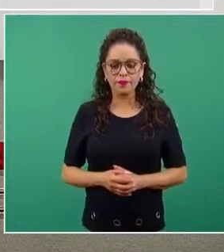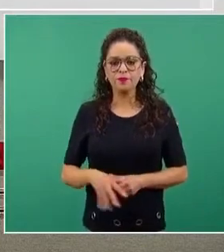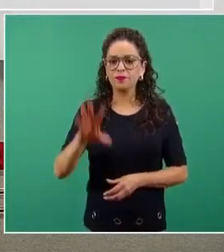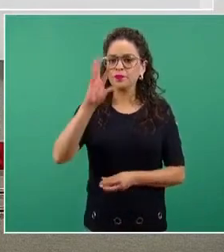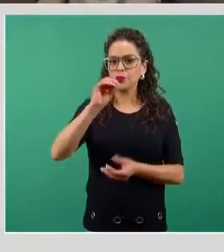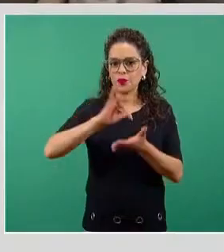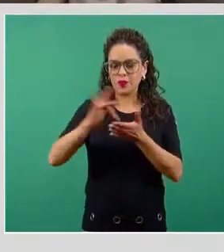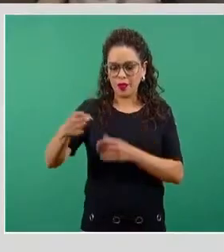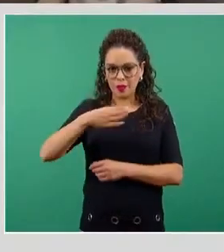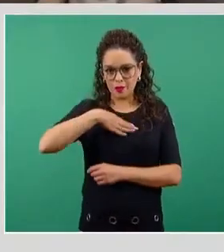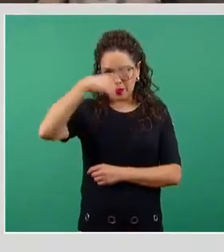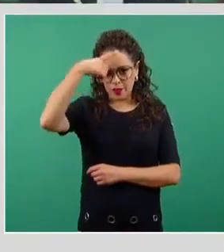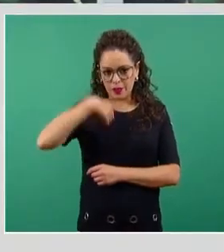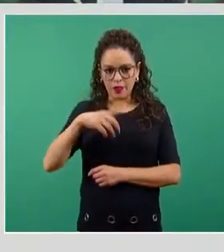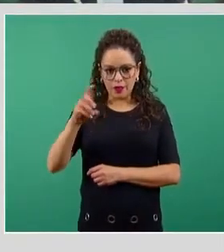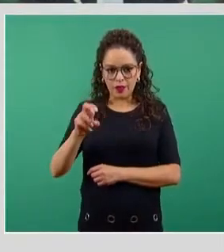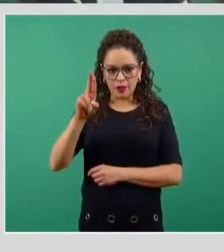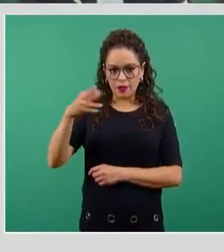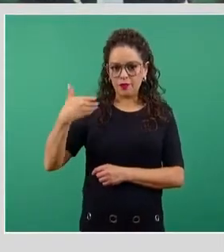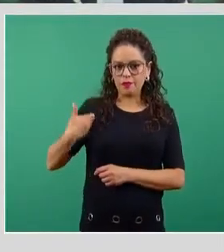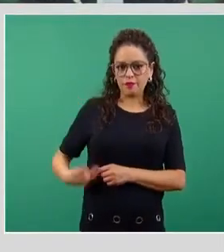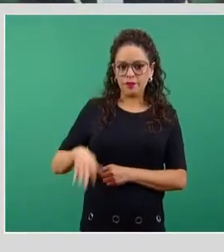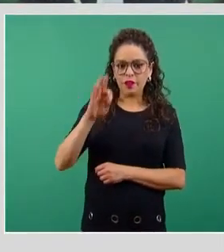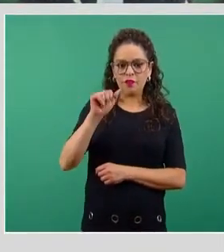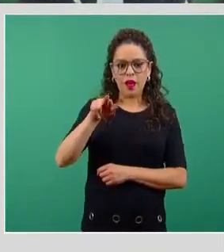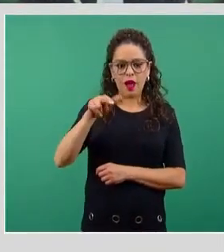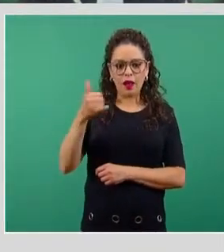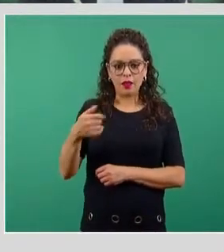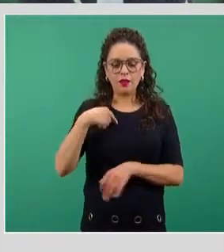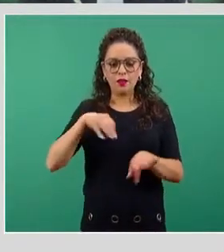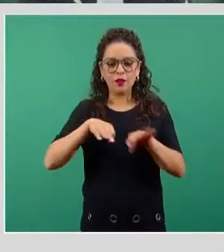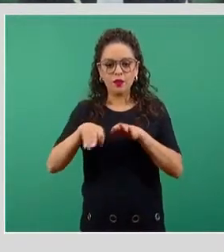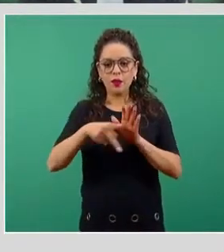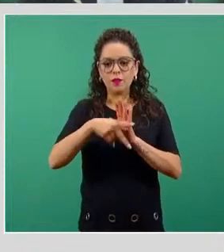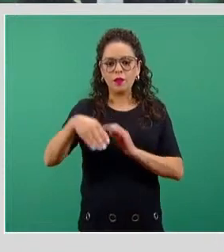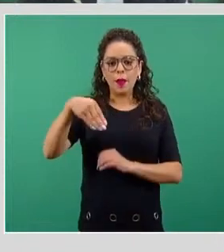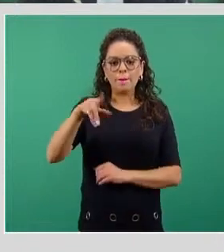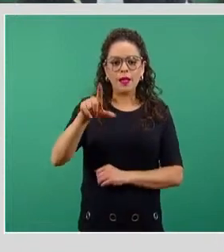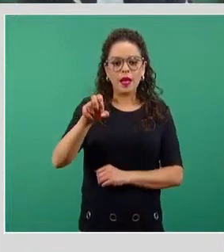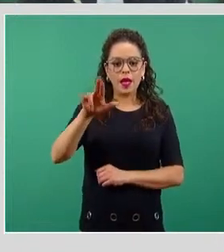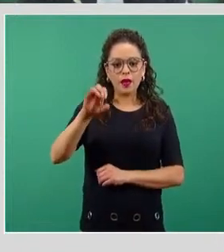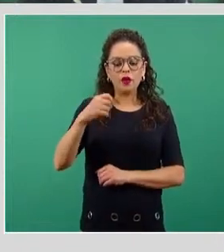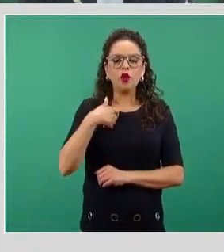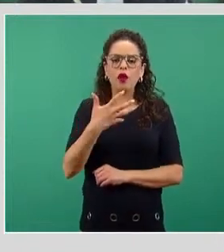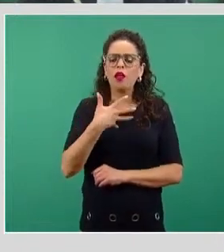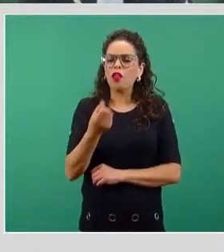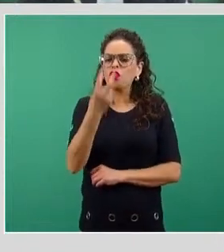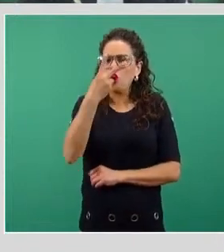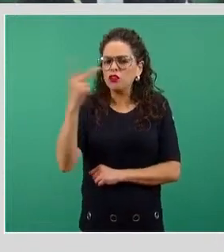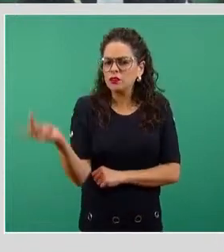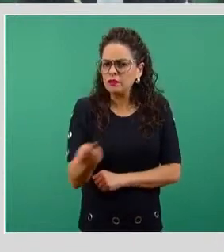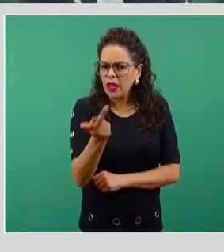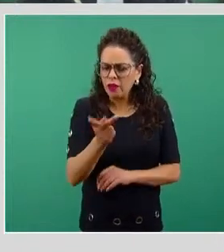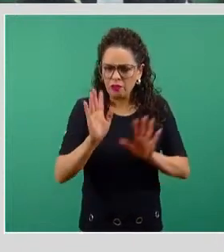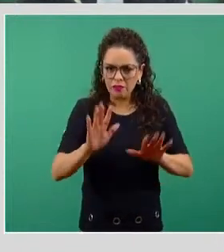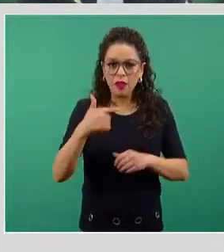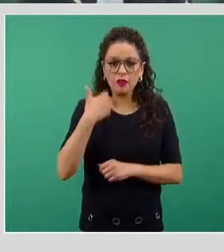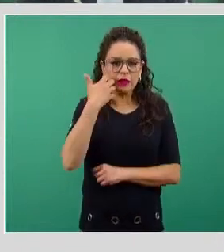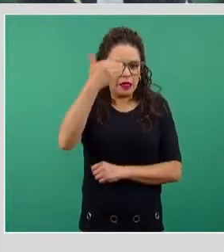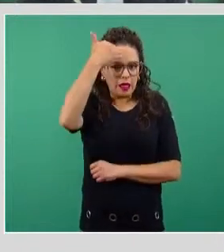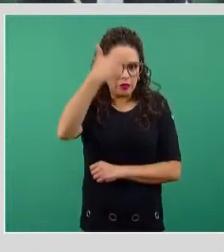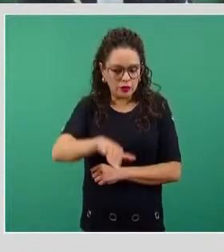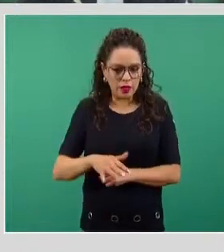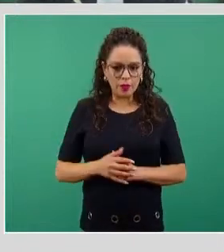Gracias, buenas noches, doctora. Es Fanny Miranda de Milenio. Tengo dos preguntas. Primero quisiera saber qué tan capacitados